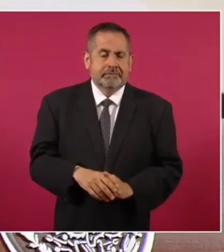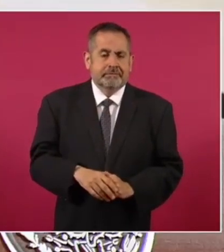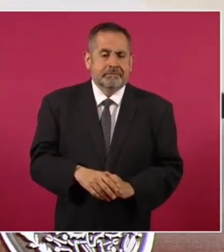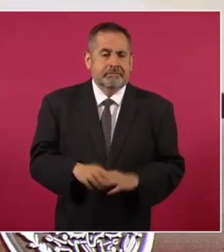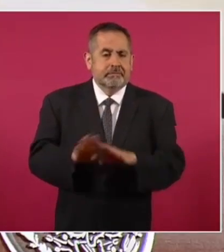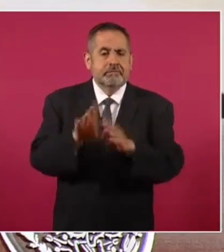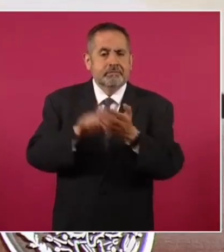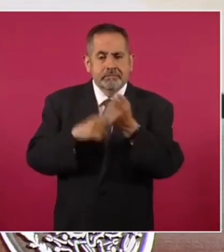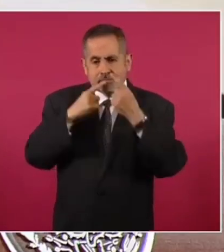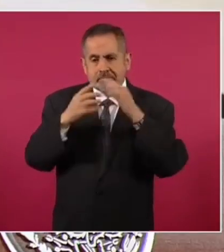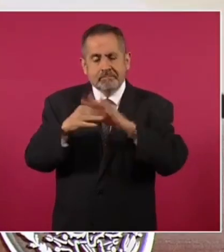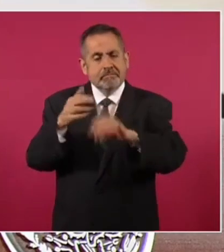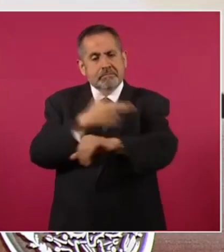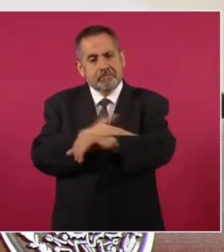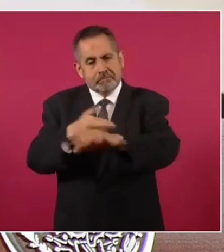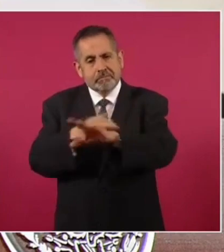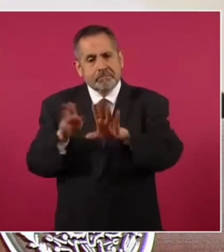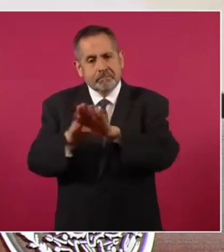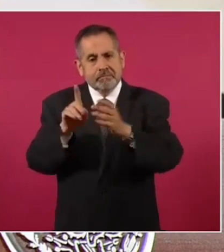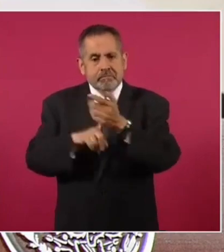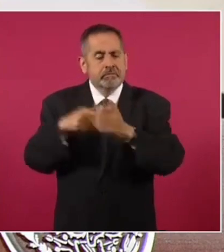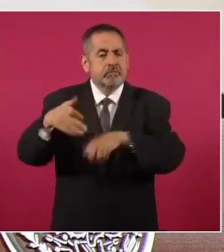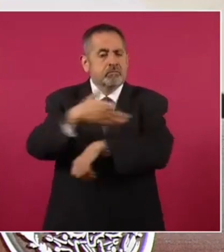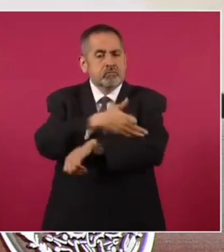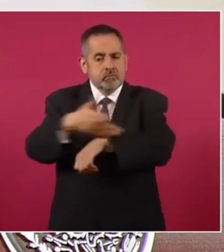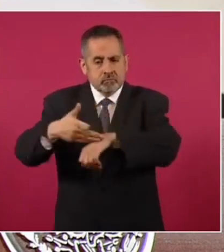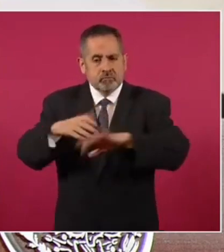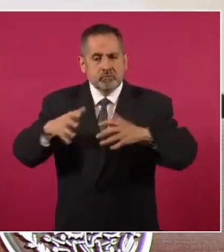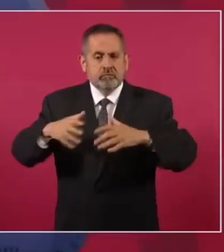Pero pues toda la familia